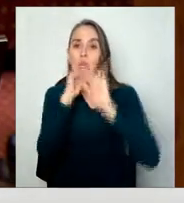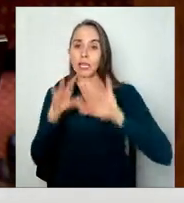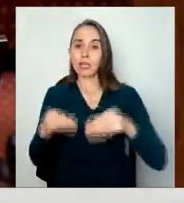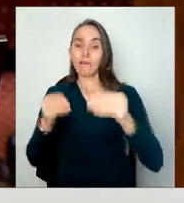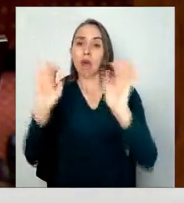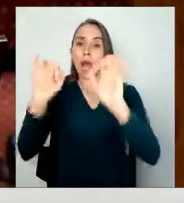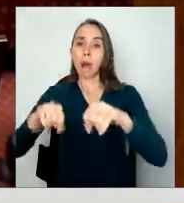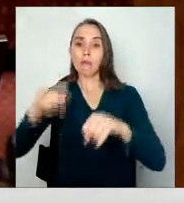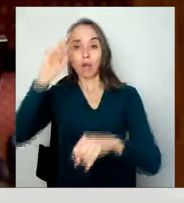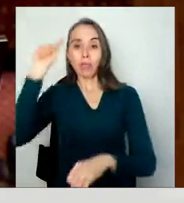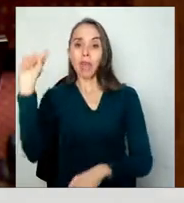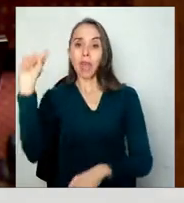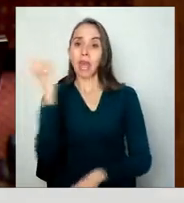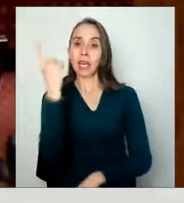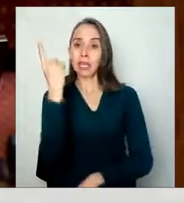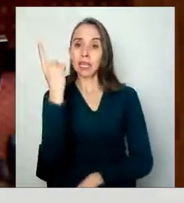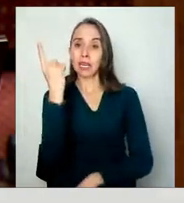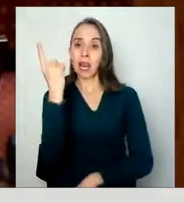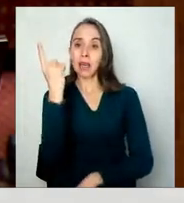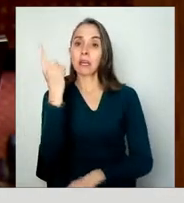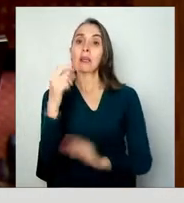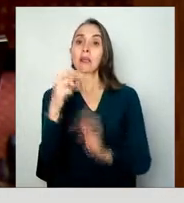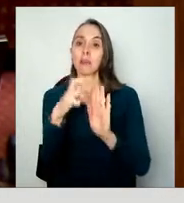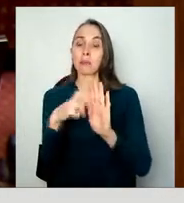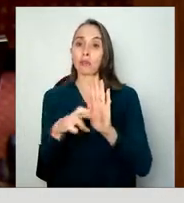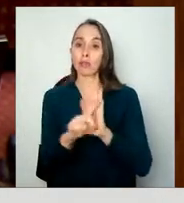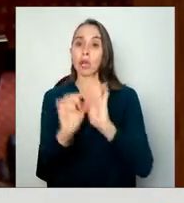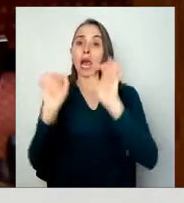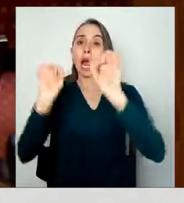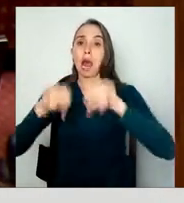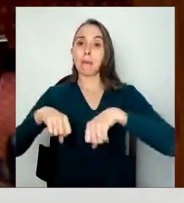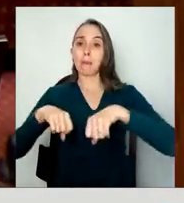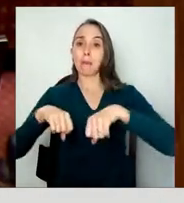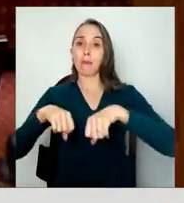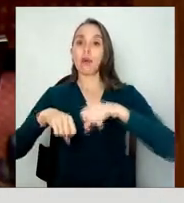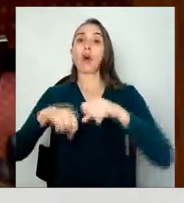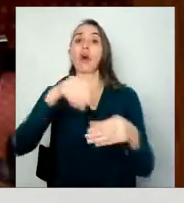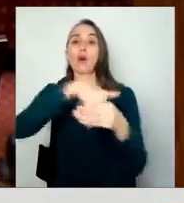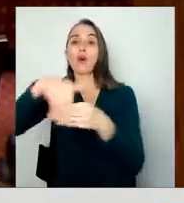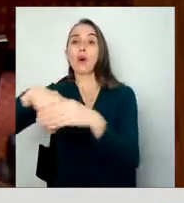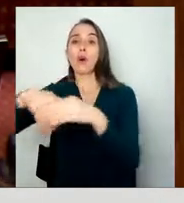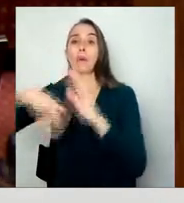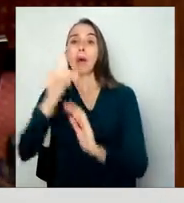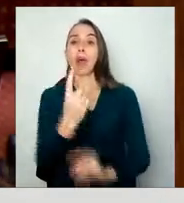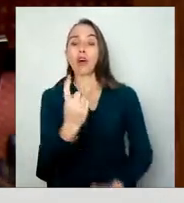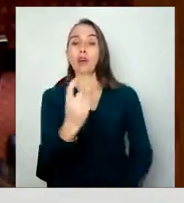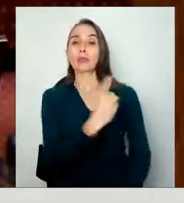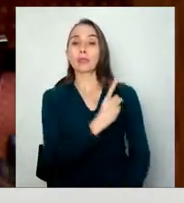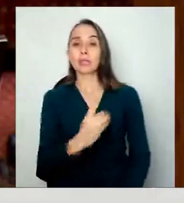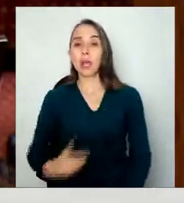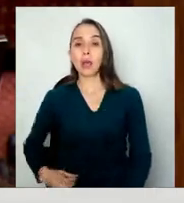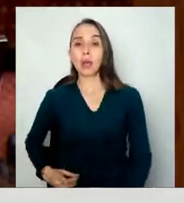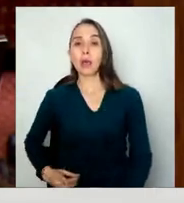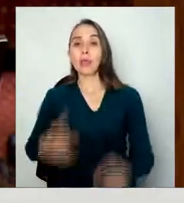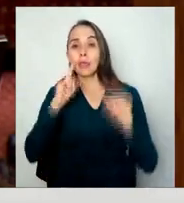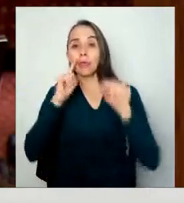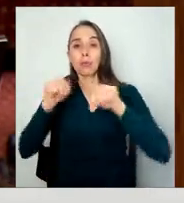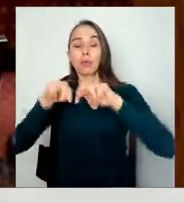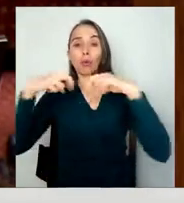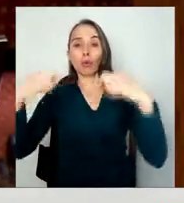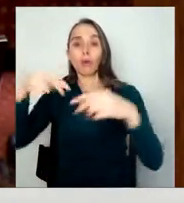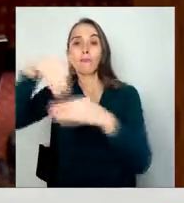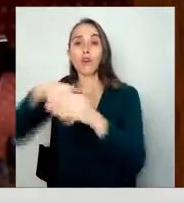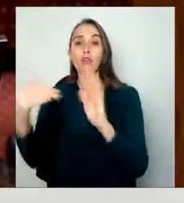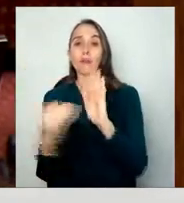general aprobación y general del proyecto y se fue aprobada por la mayoría de los 11 diputados presentes votaron a favor los diputados